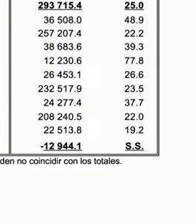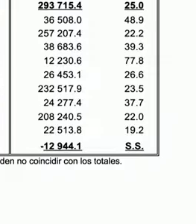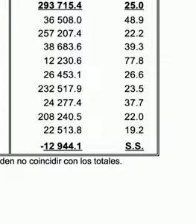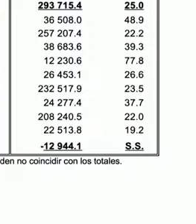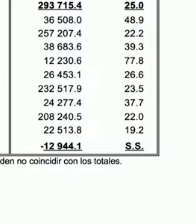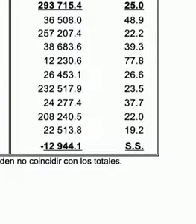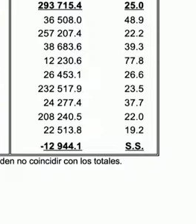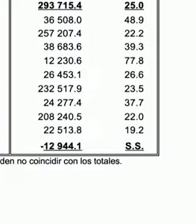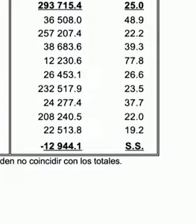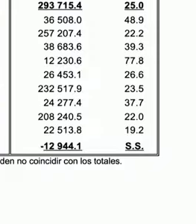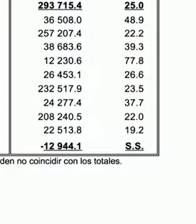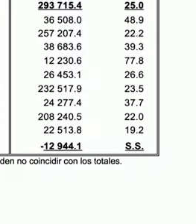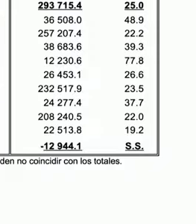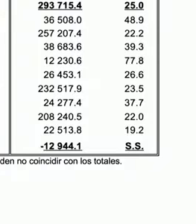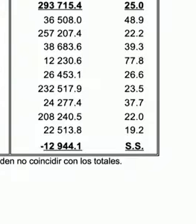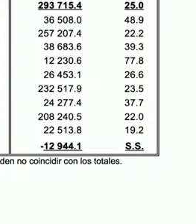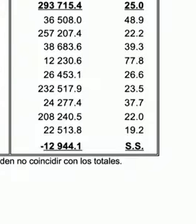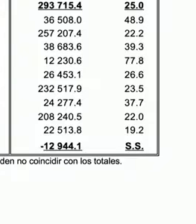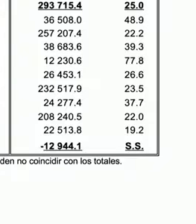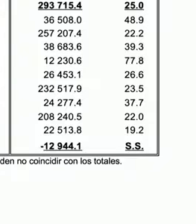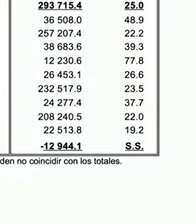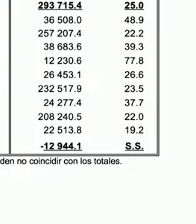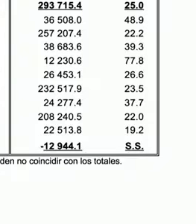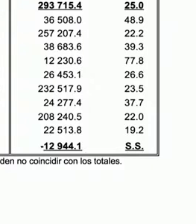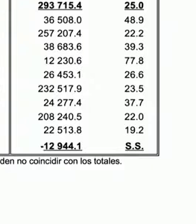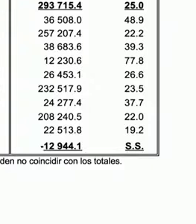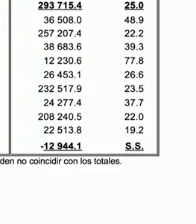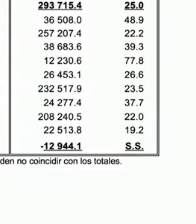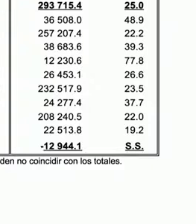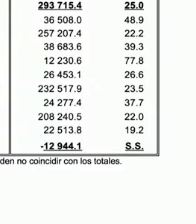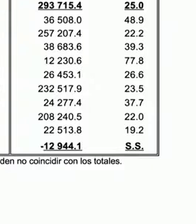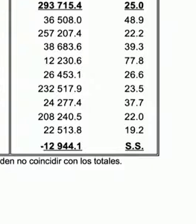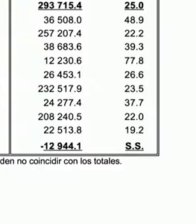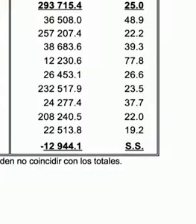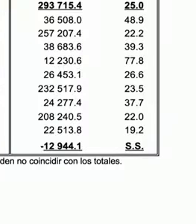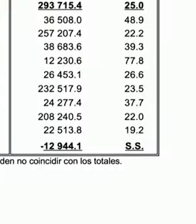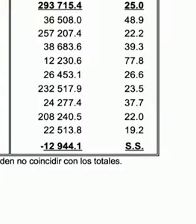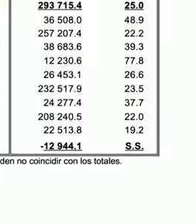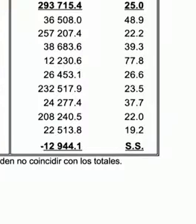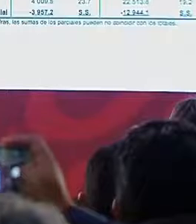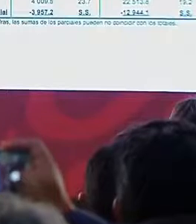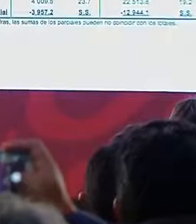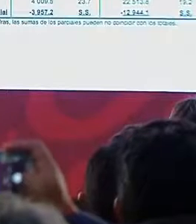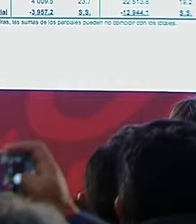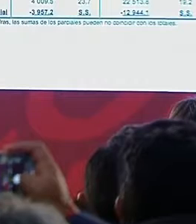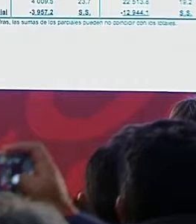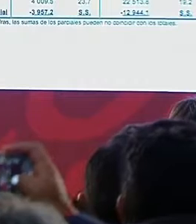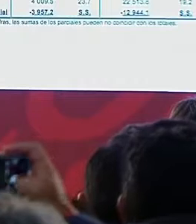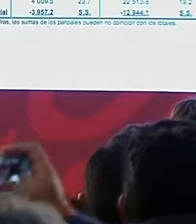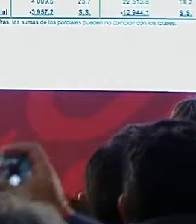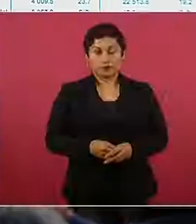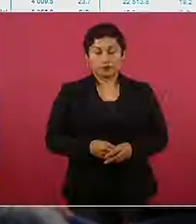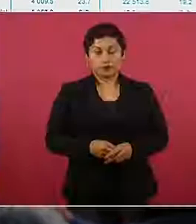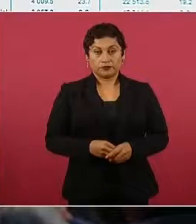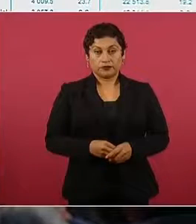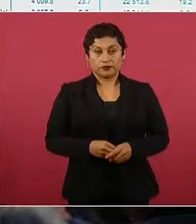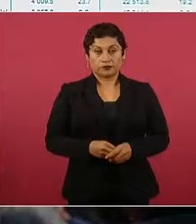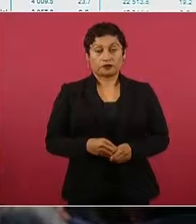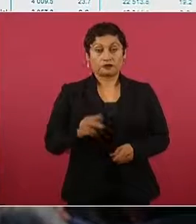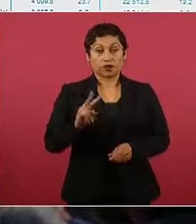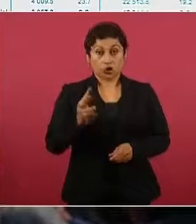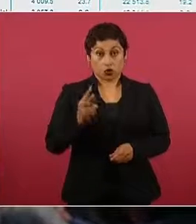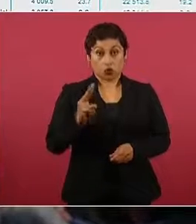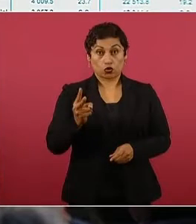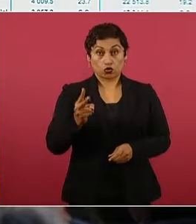Las importaciones 31.7, las exportaciones 20.2. En los dos casos